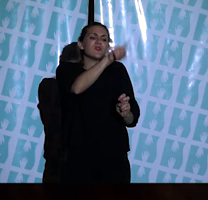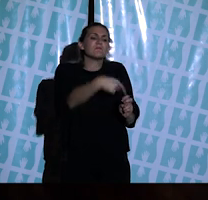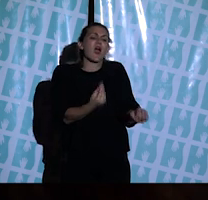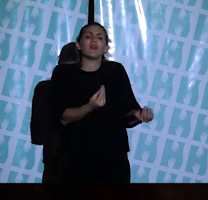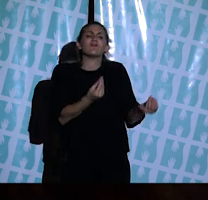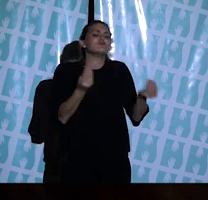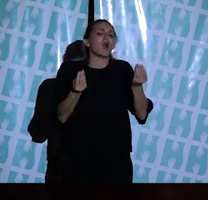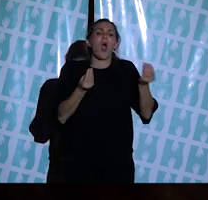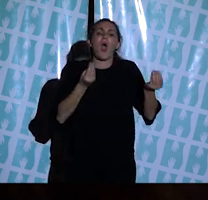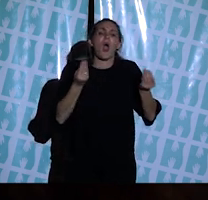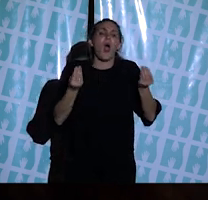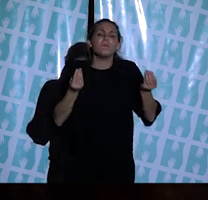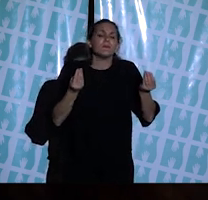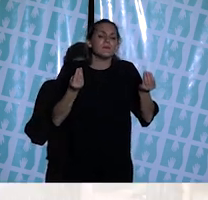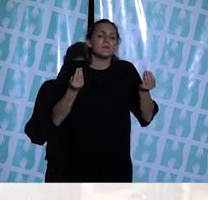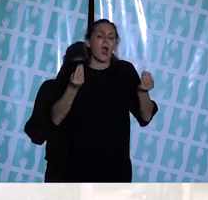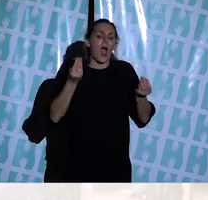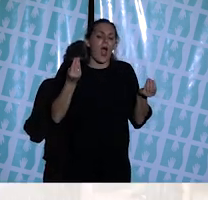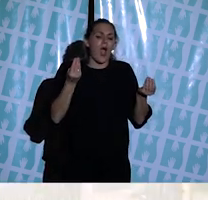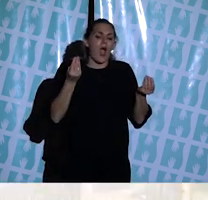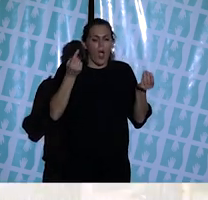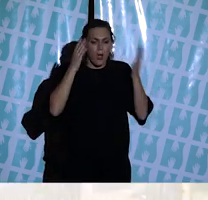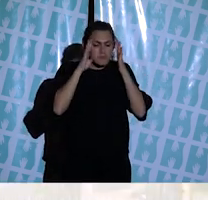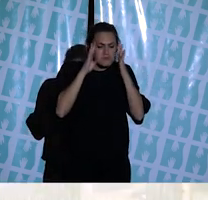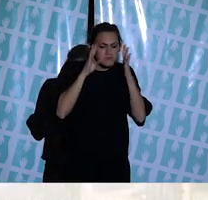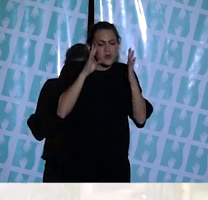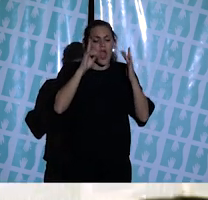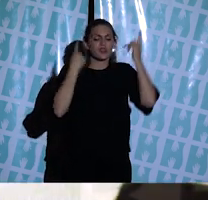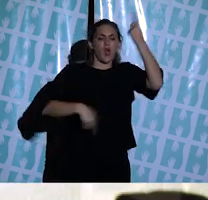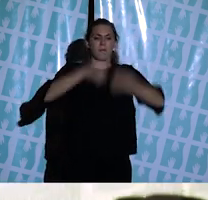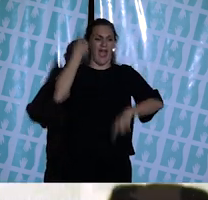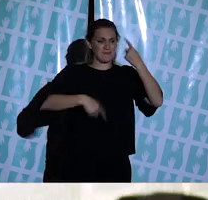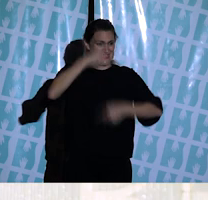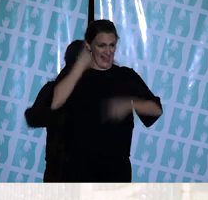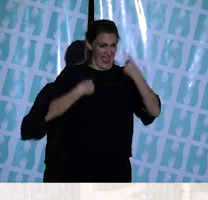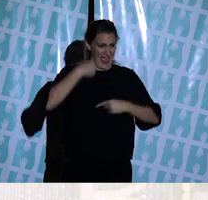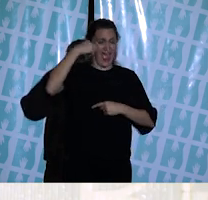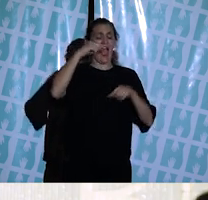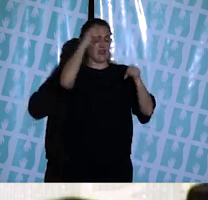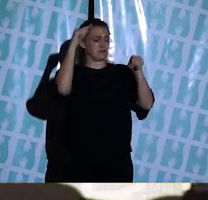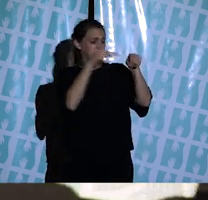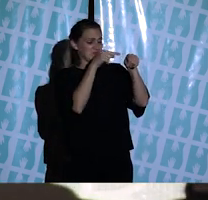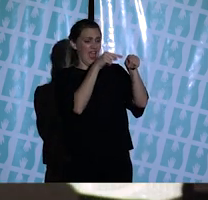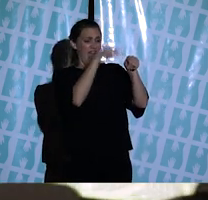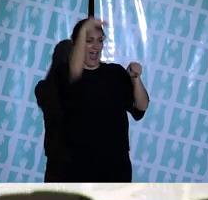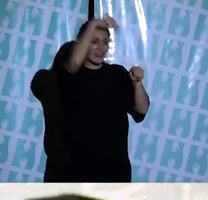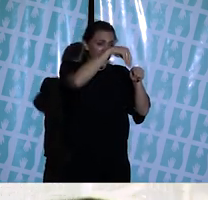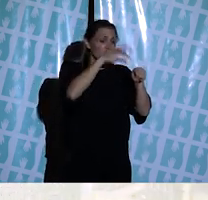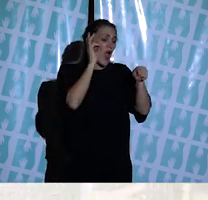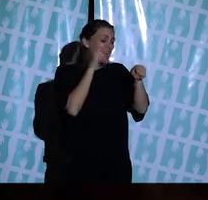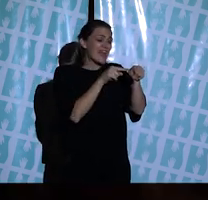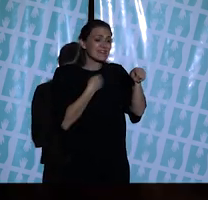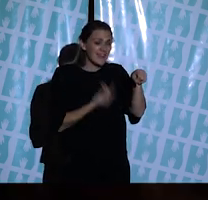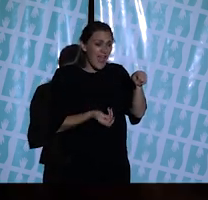de cómo se comporta la concentración de dopamina en el cerebro de la rata, específicamente en el